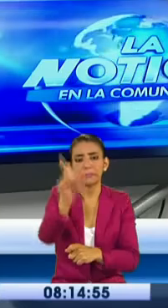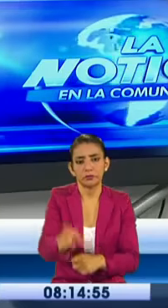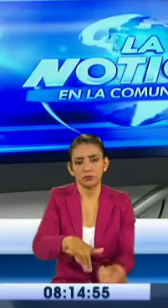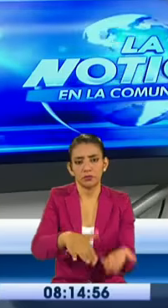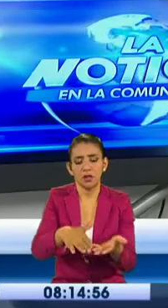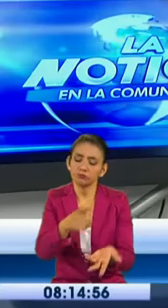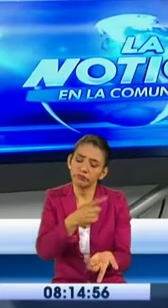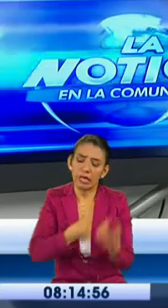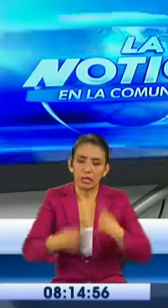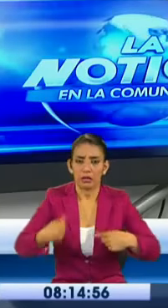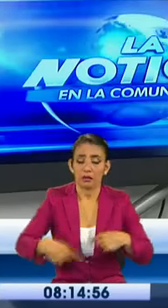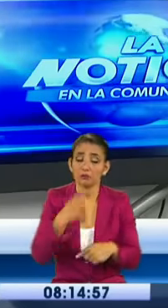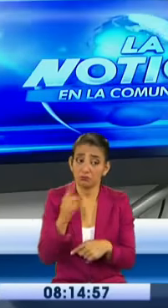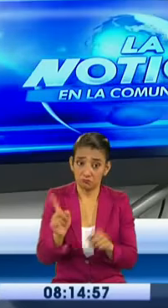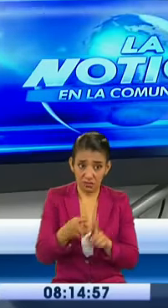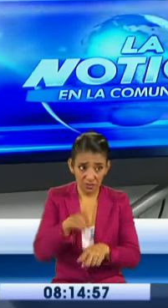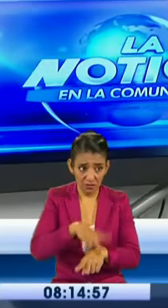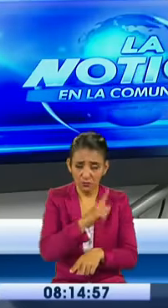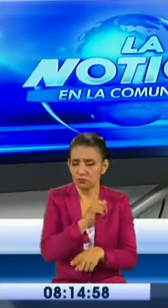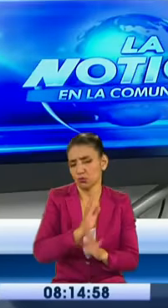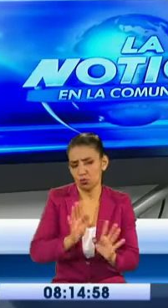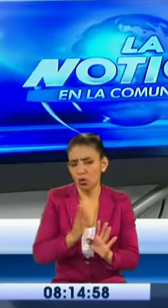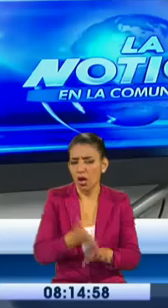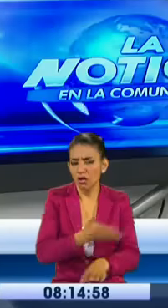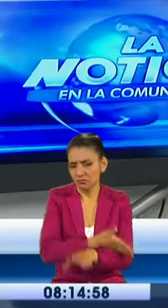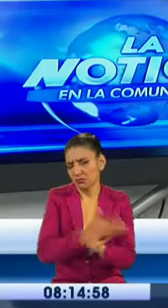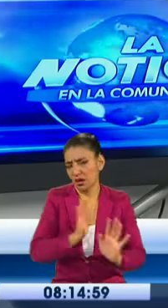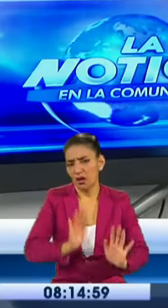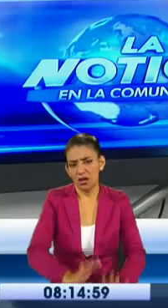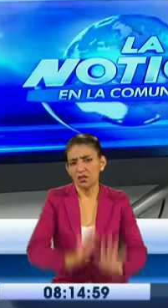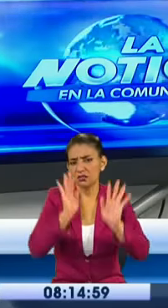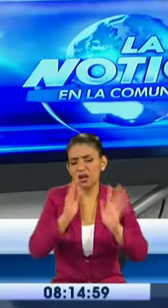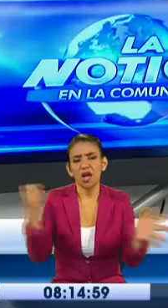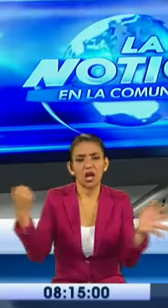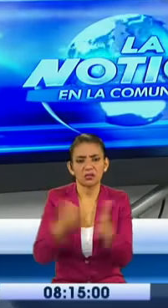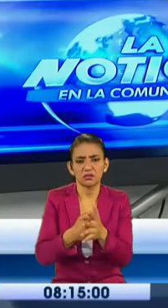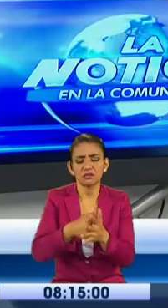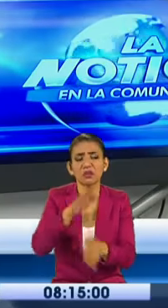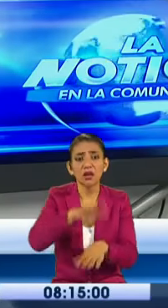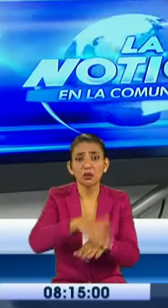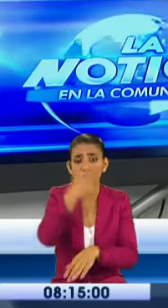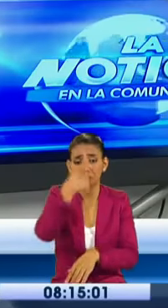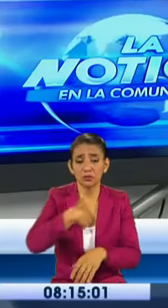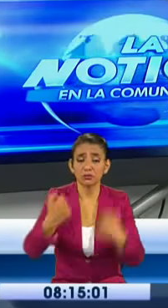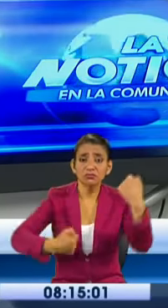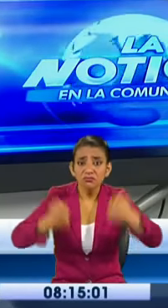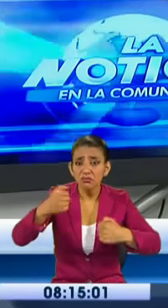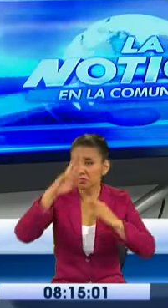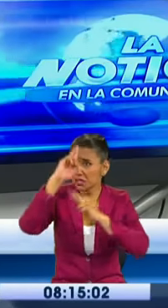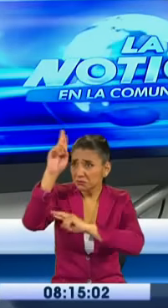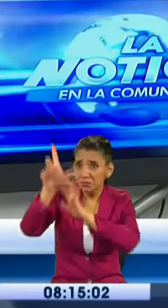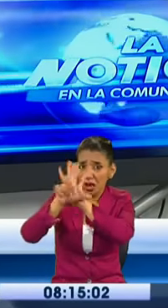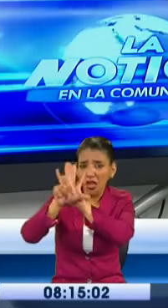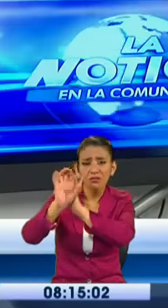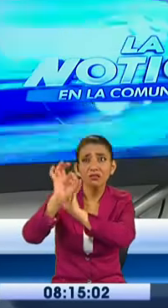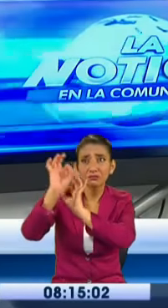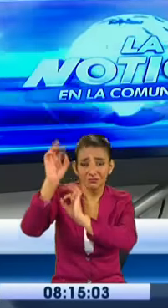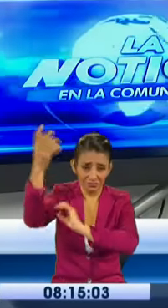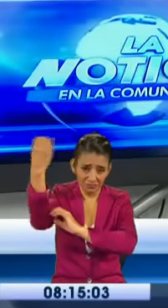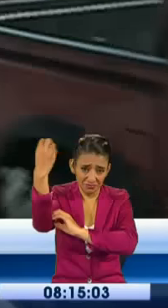de la zona aseguran que no es la primera vez que existen accidentes en este sitio, pero los conductores dicen no respetan las señales de